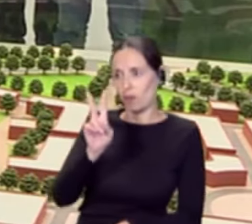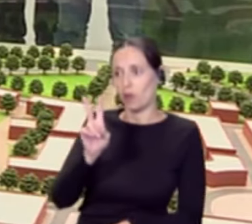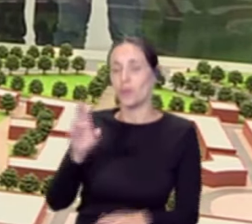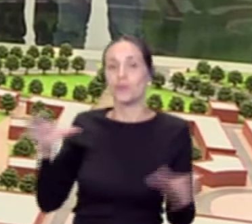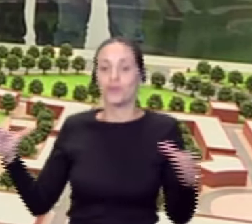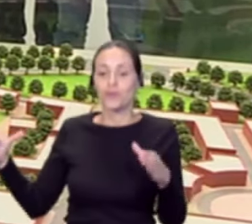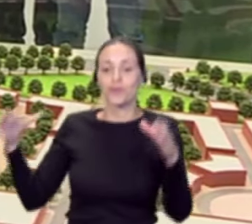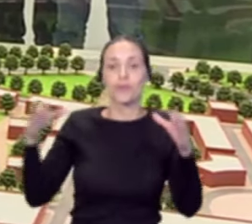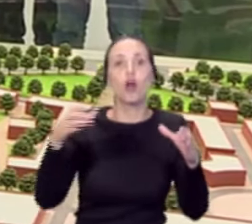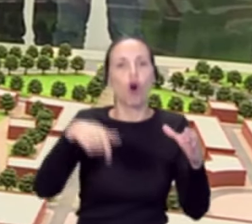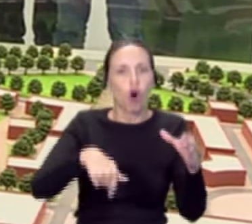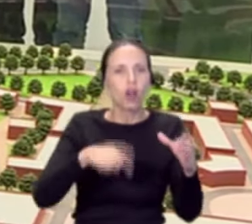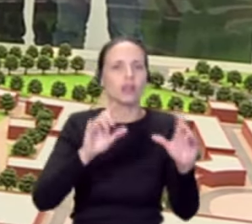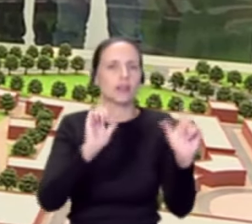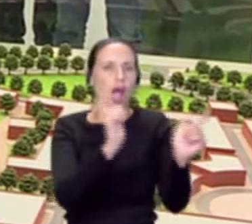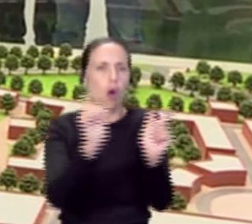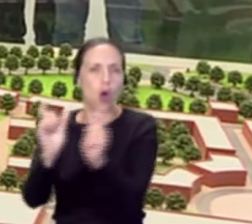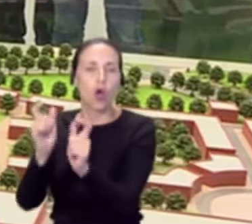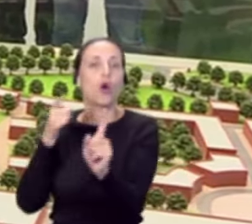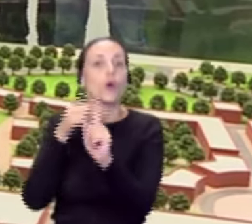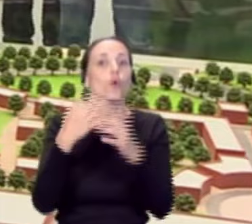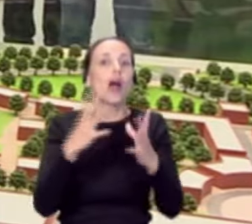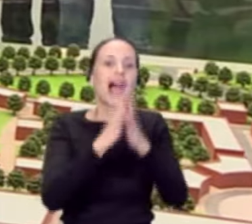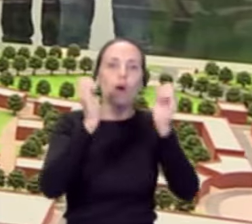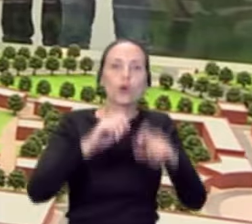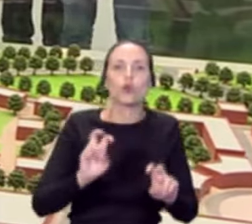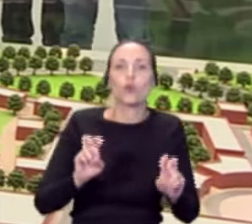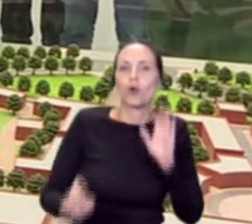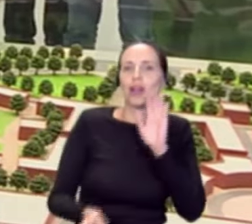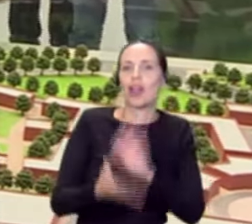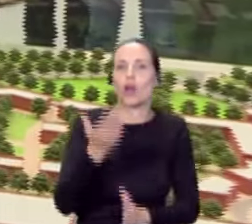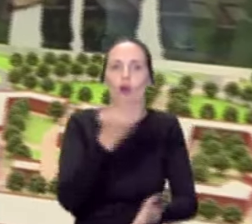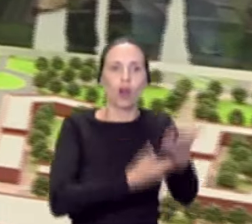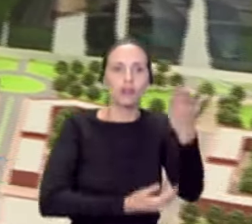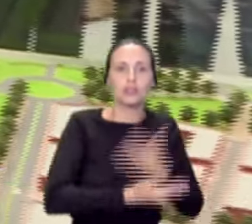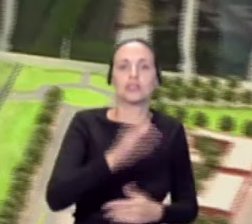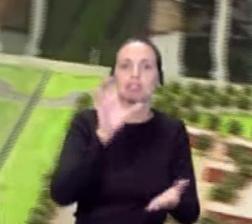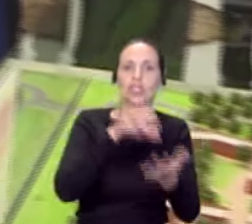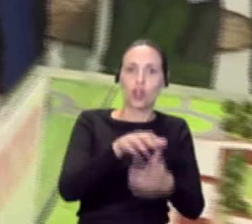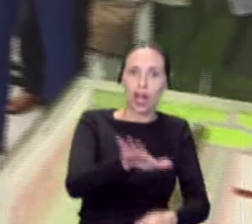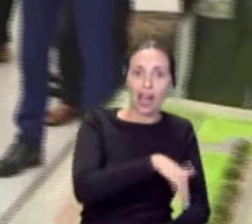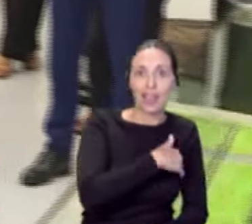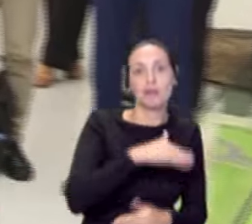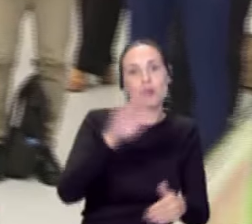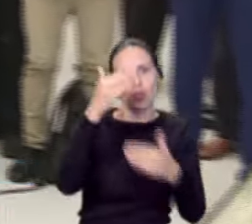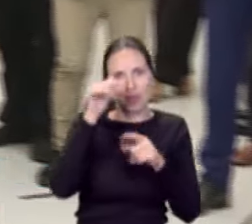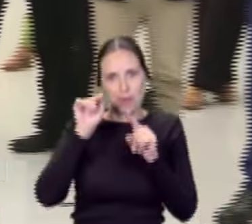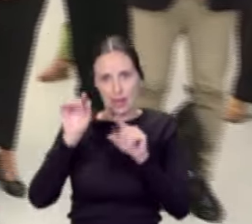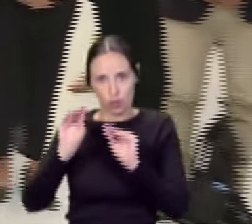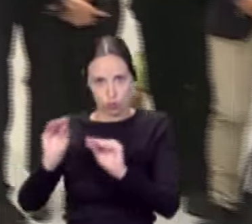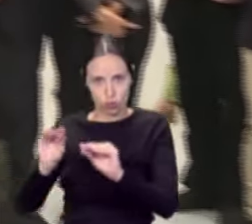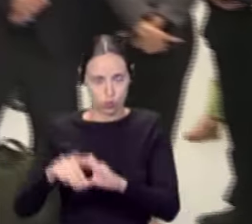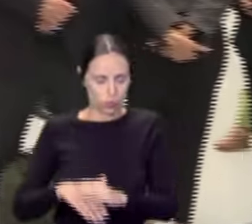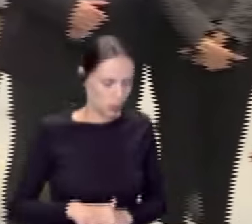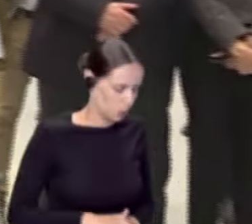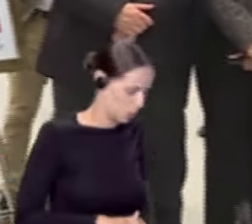encuentros de hoy, lo que se pretende es forjar nuevos acuerdos de colaboración con centros académicos marroquíes.